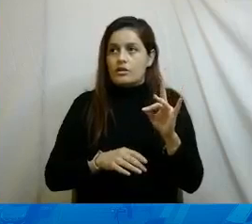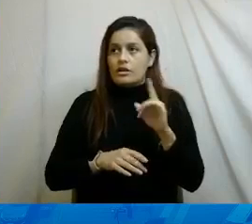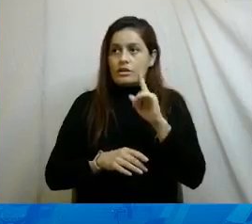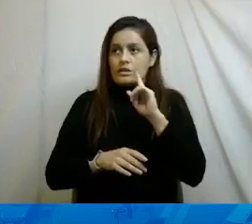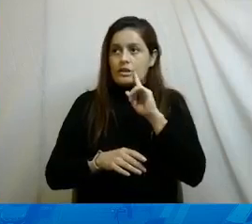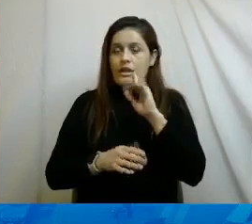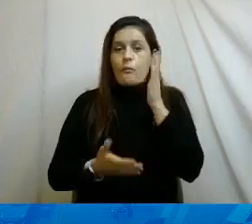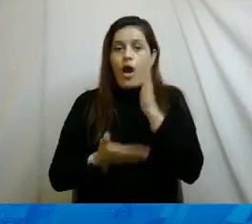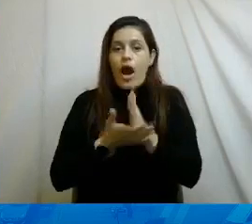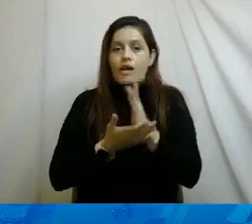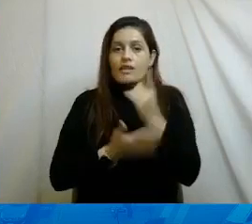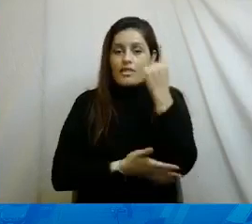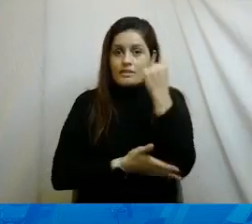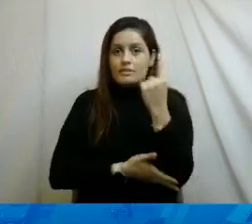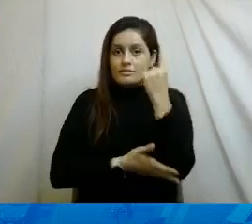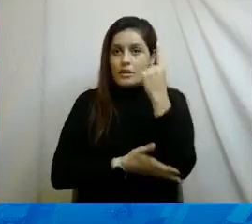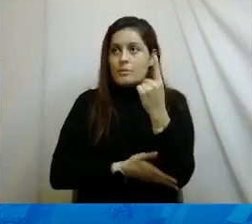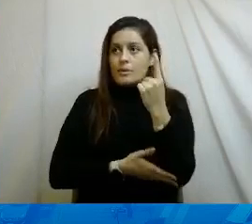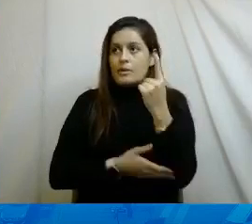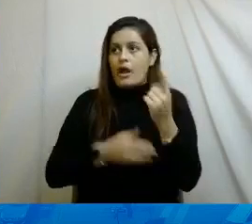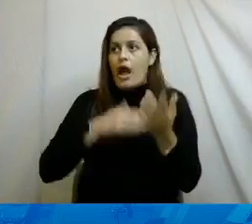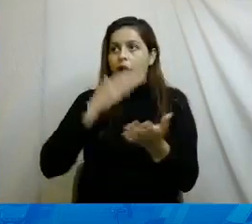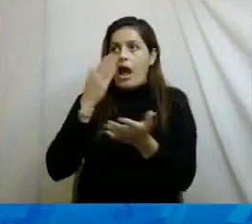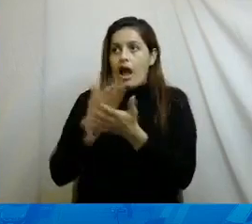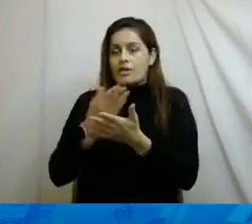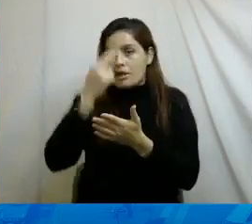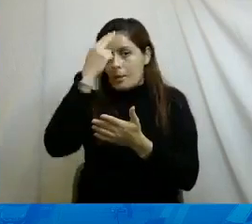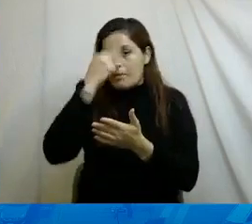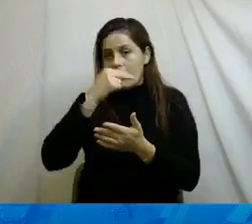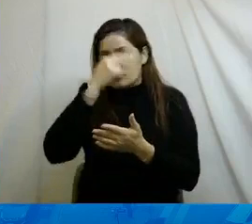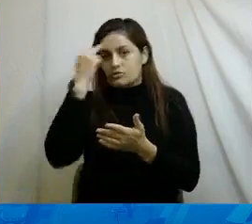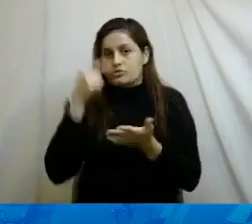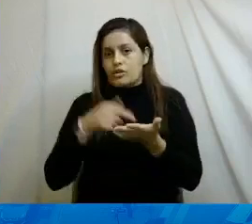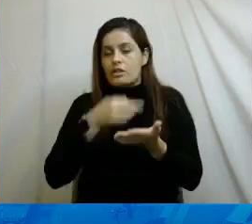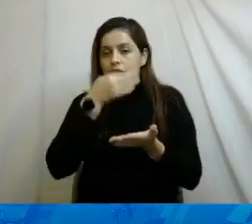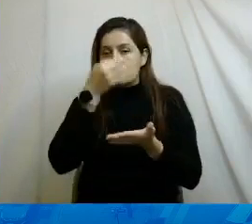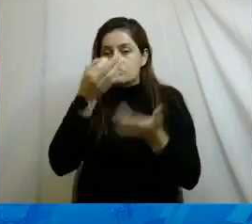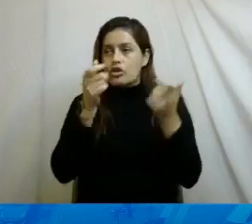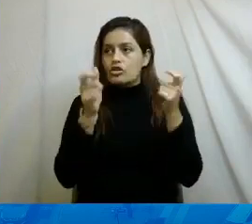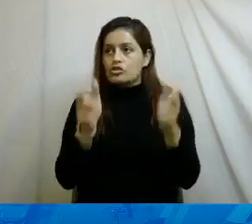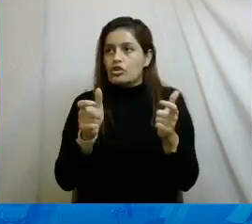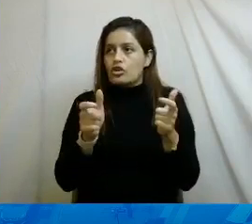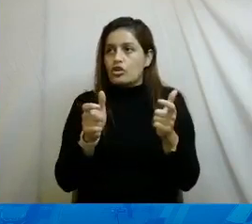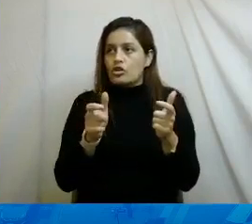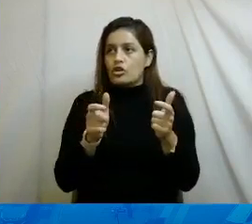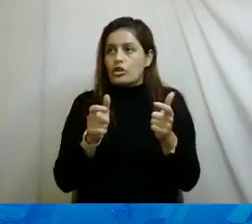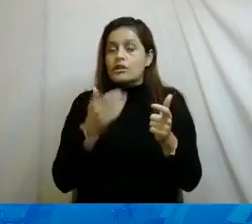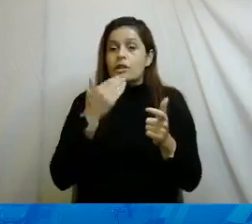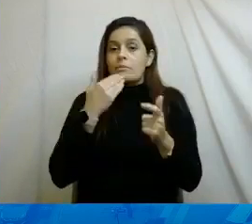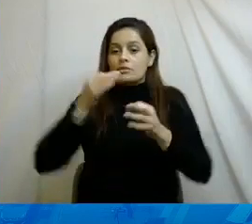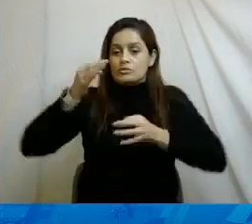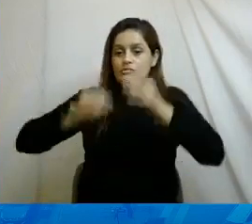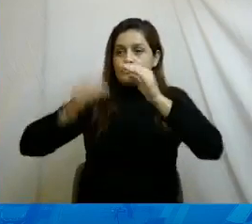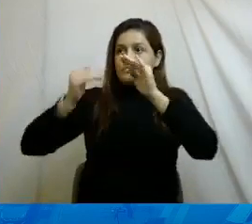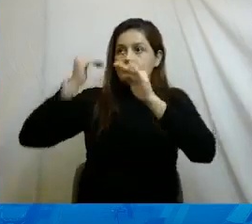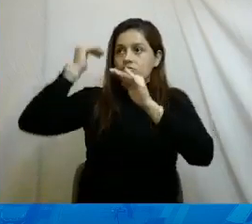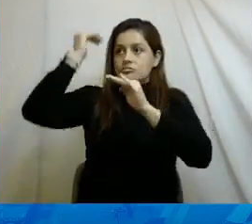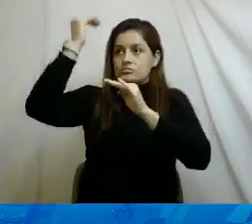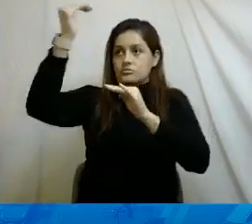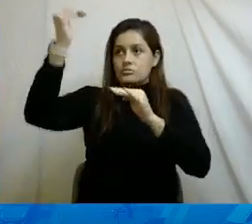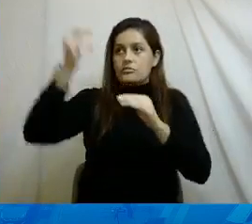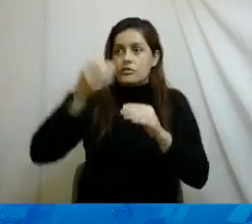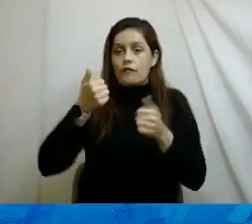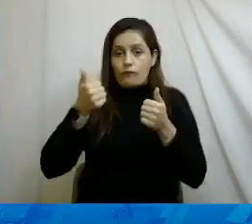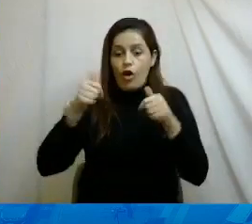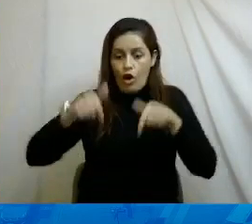o el primer trimestre hasta marzo, que nos dice el control, y lo dice la Contraloría. Me parece bien que hoy día se pueda pagar. Y